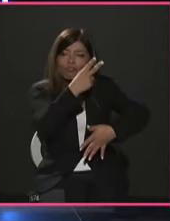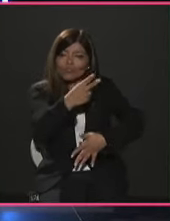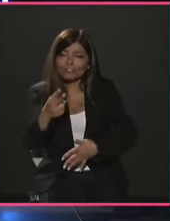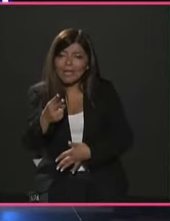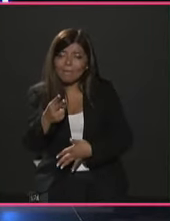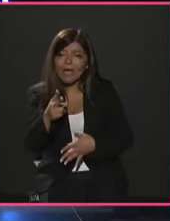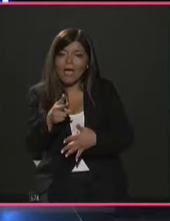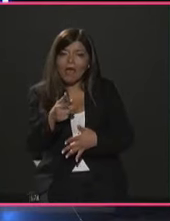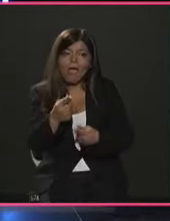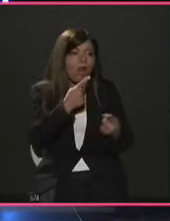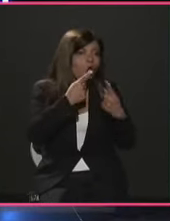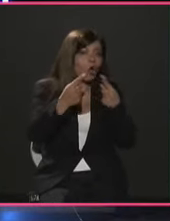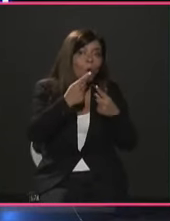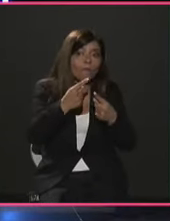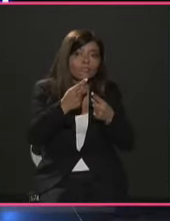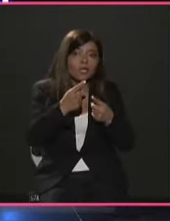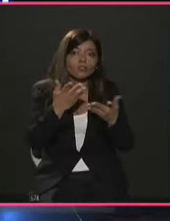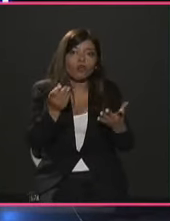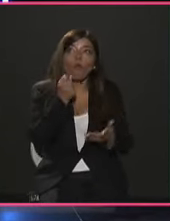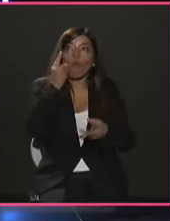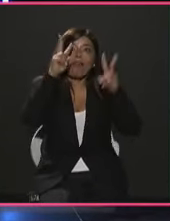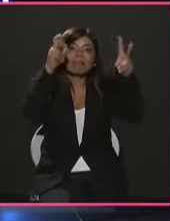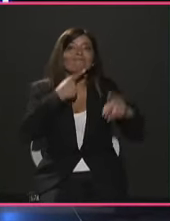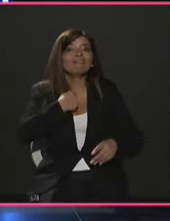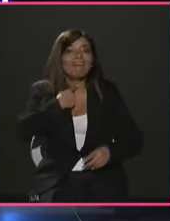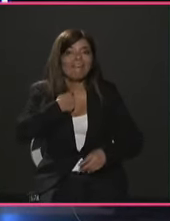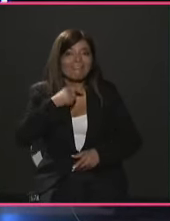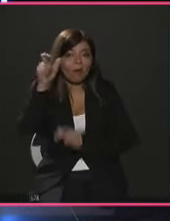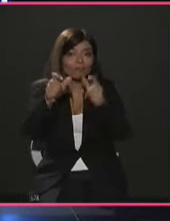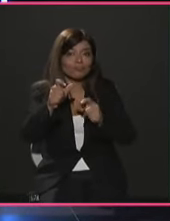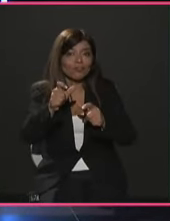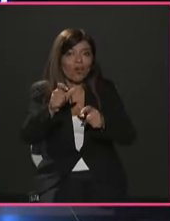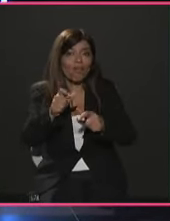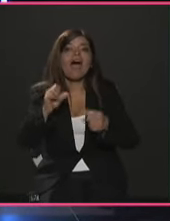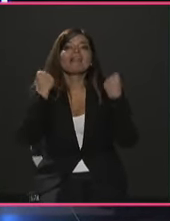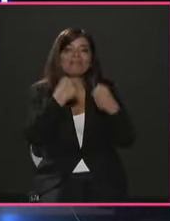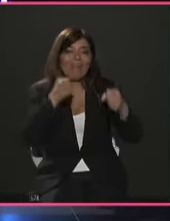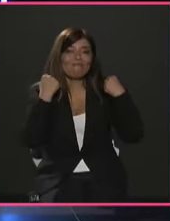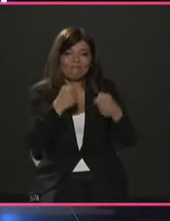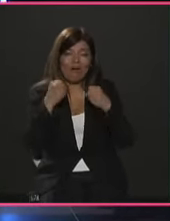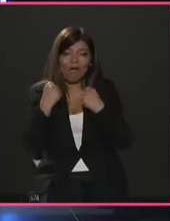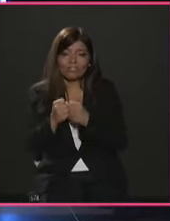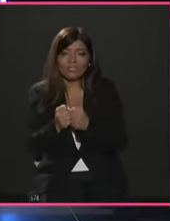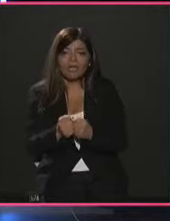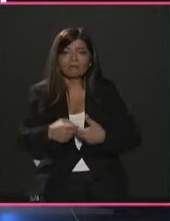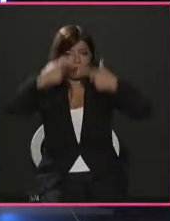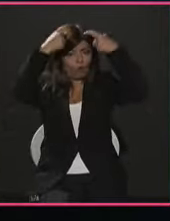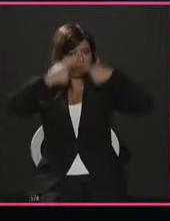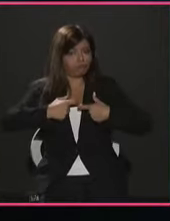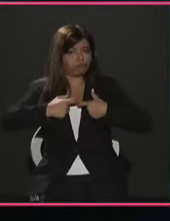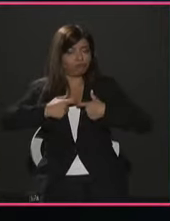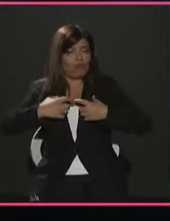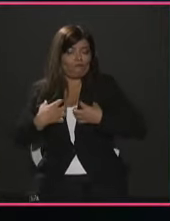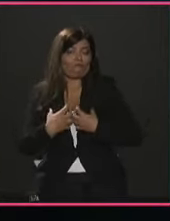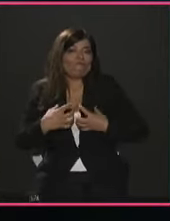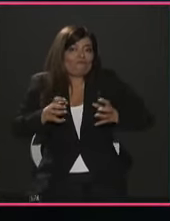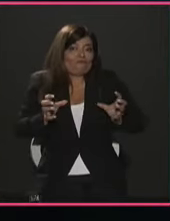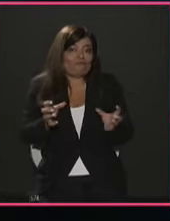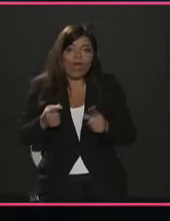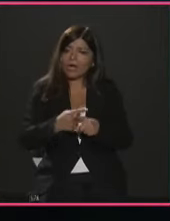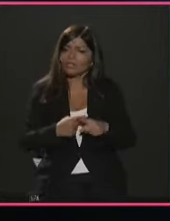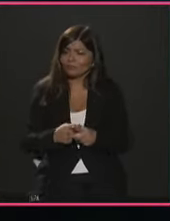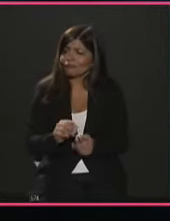semanas la conversación en Chile cambió y no solamente la conversación sino también la actitud de nuestra